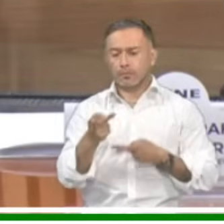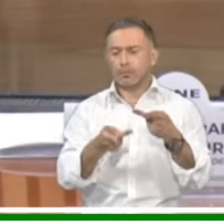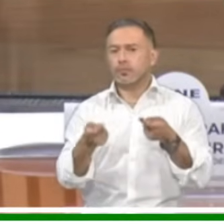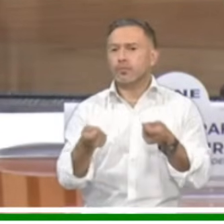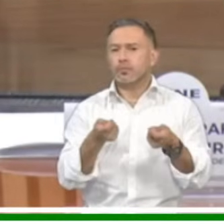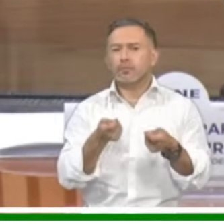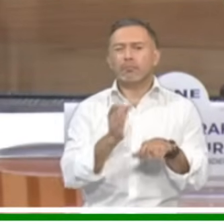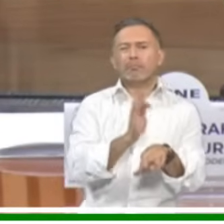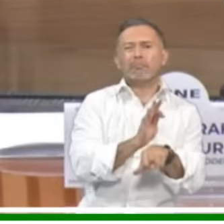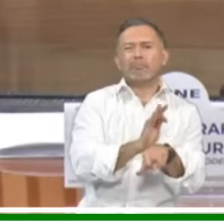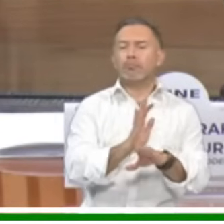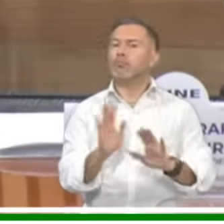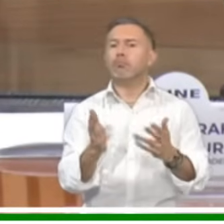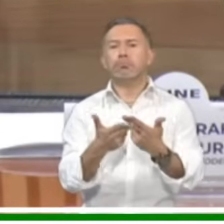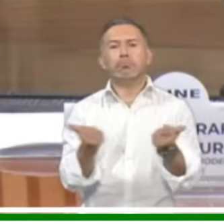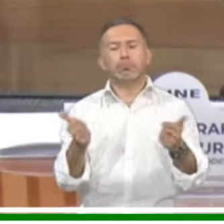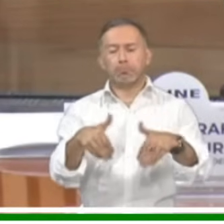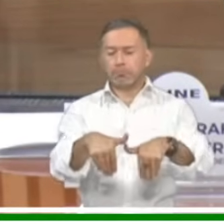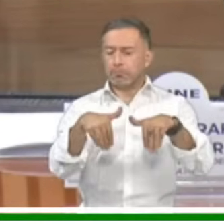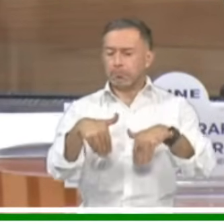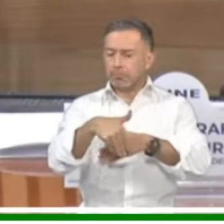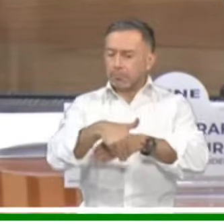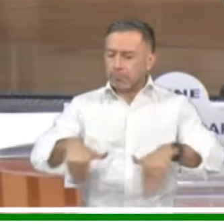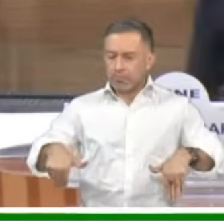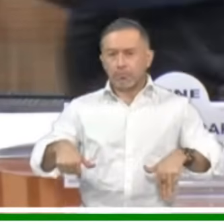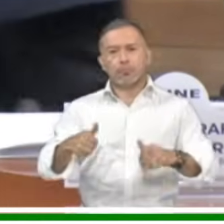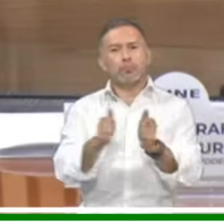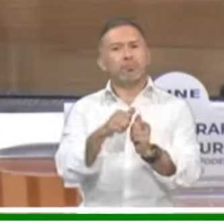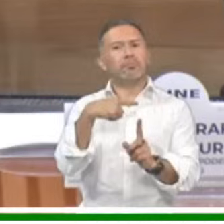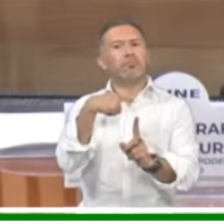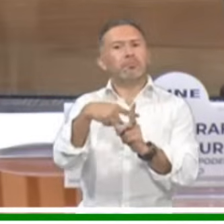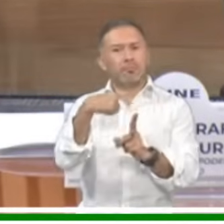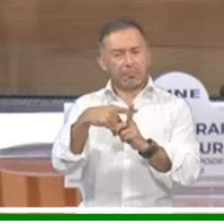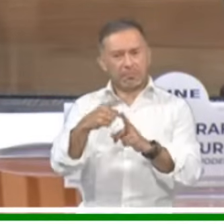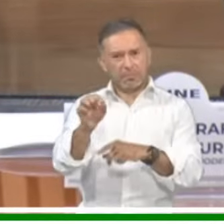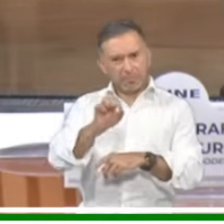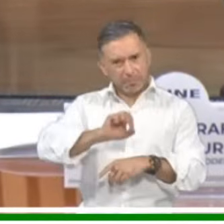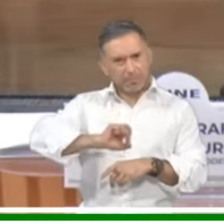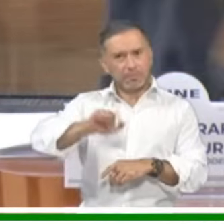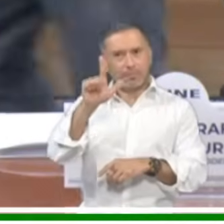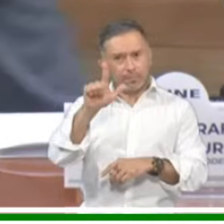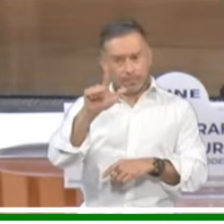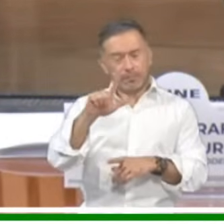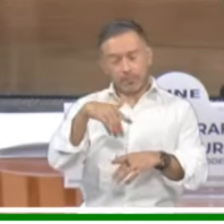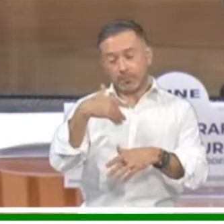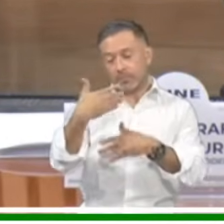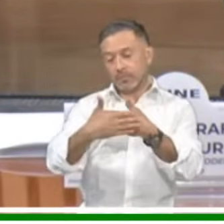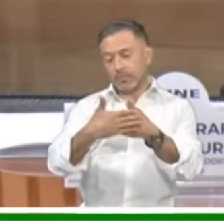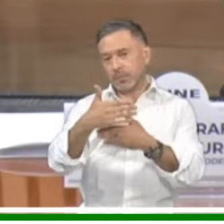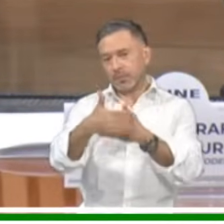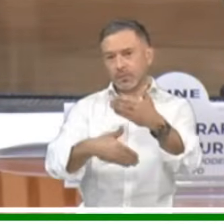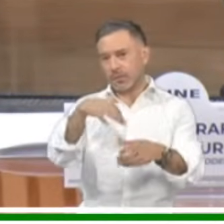pero activa y por supuesto profesional, que esté a la altura de las exigencias de este próximo proceso